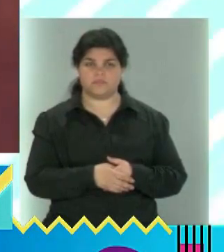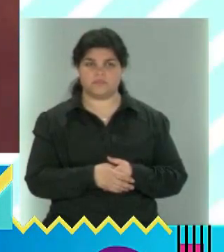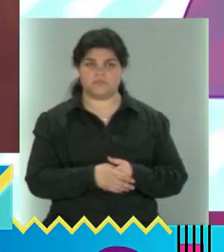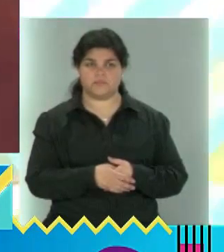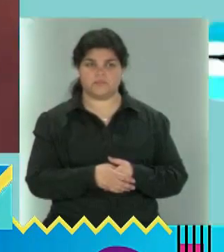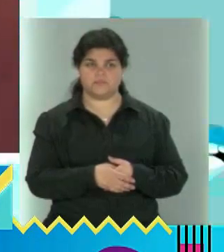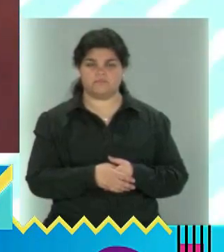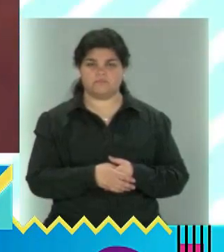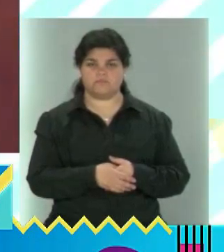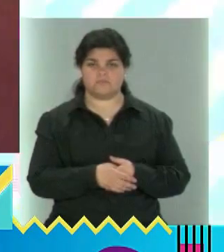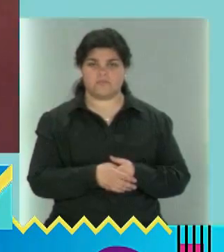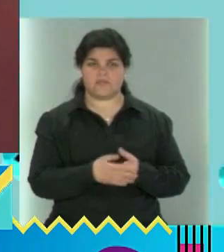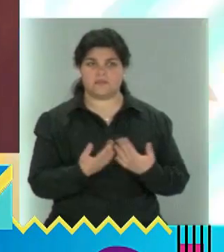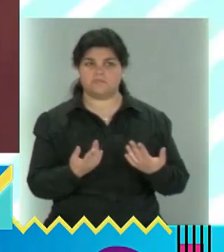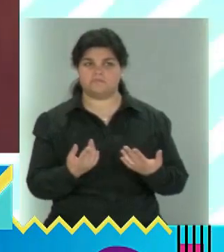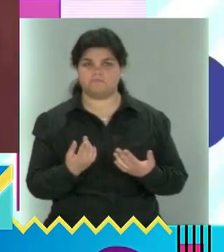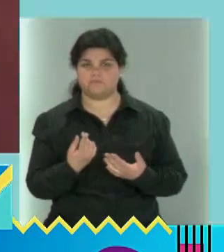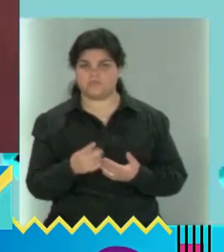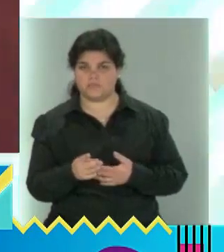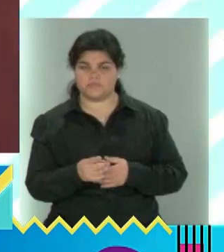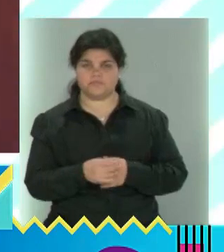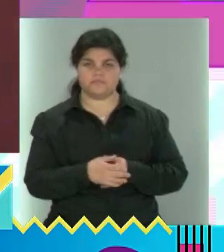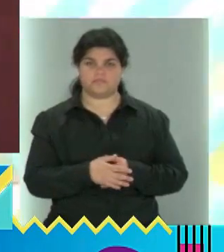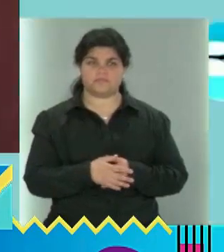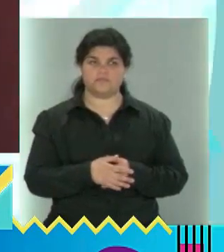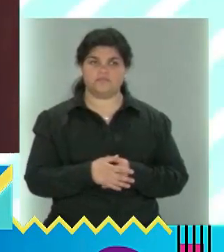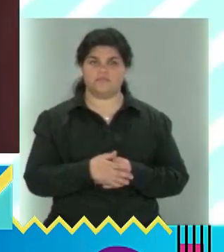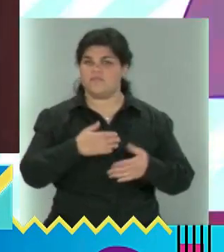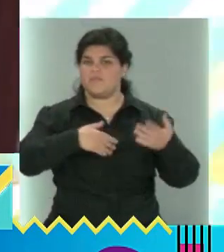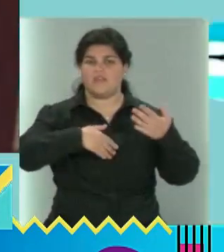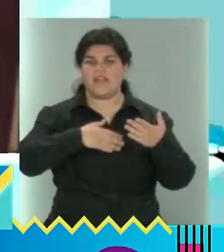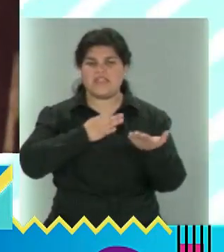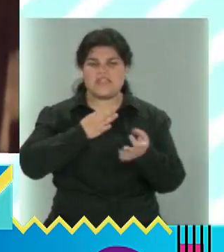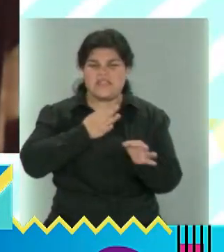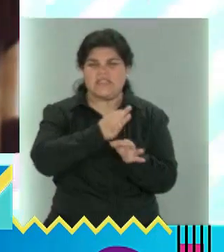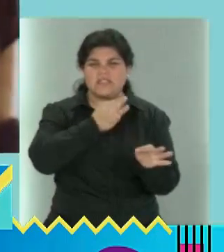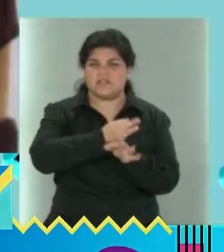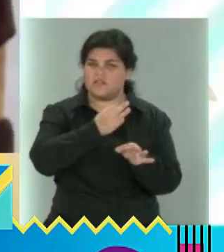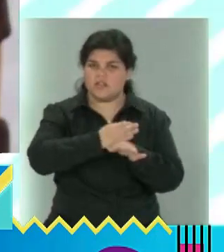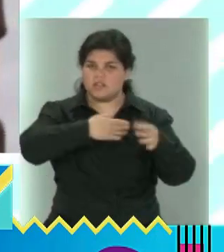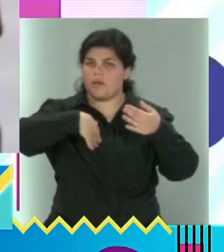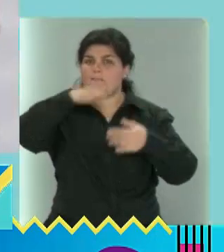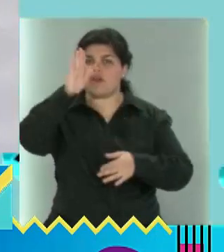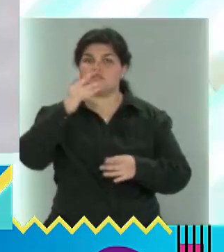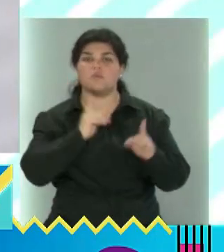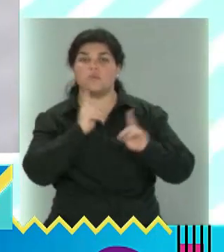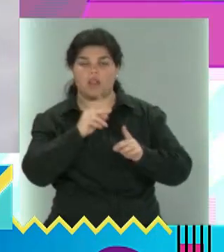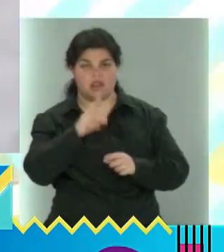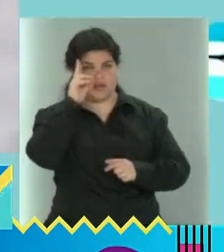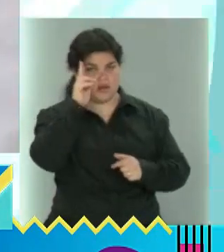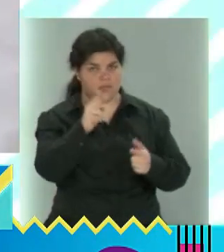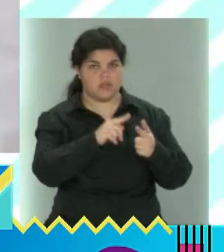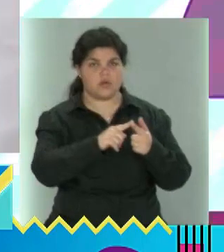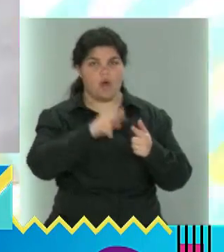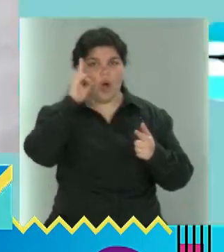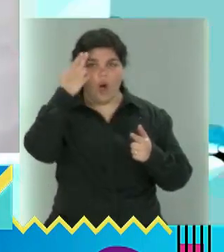está lo que más se inculca es el respeto, la